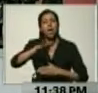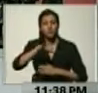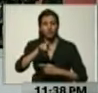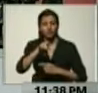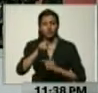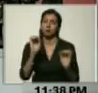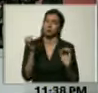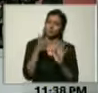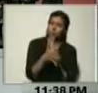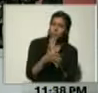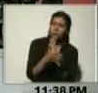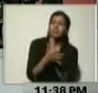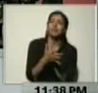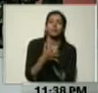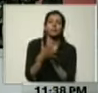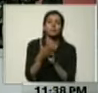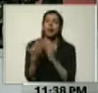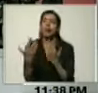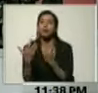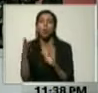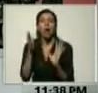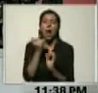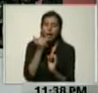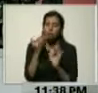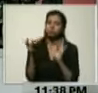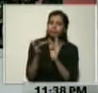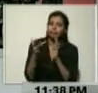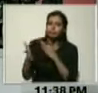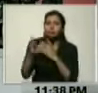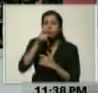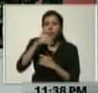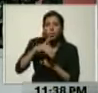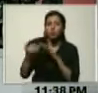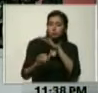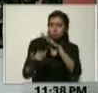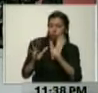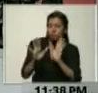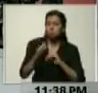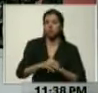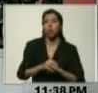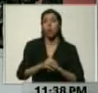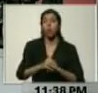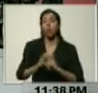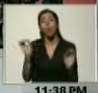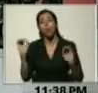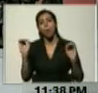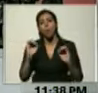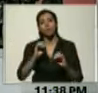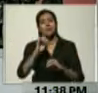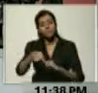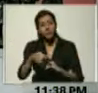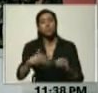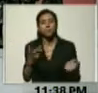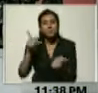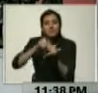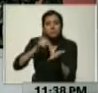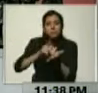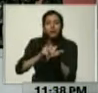a los órganos que lo integran, al Poder Electoral cuando se trate de leyes relativas en materia